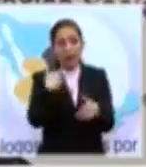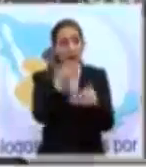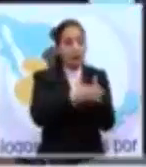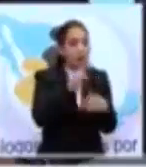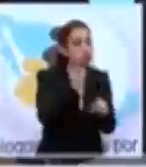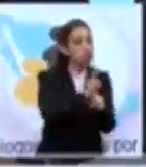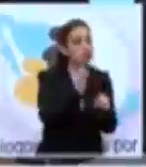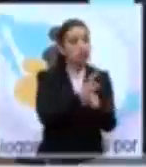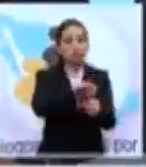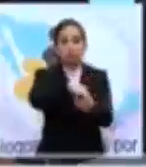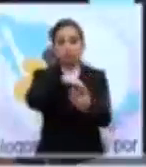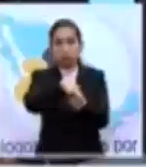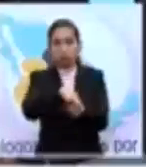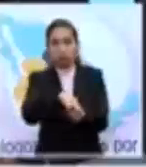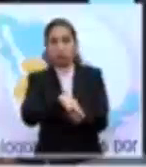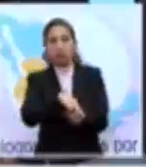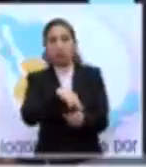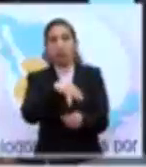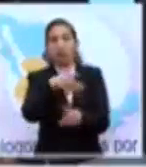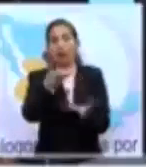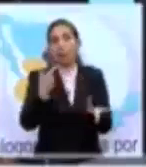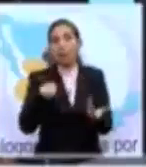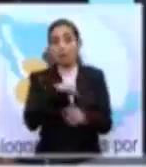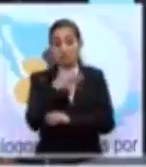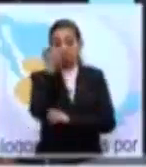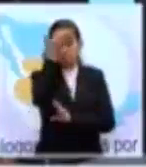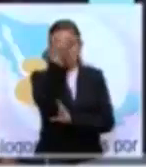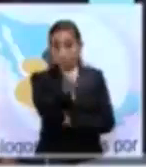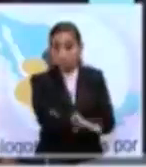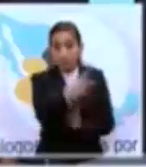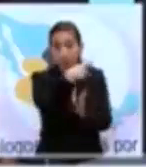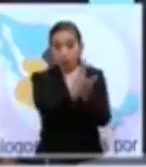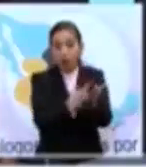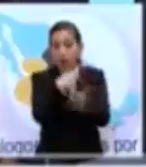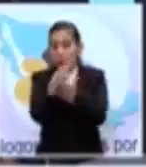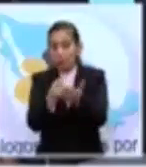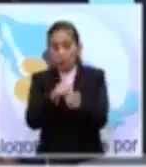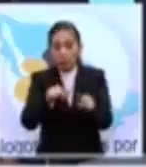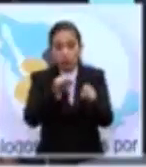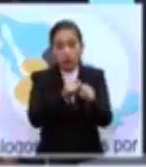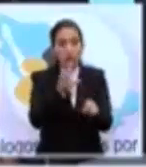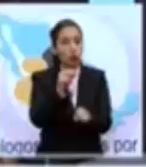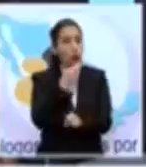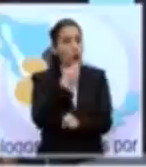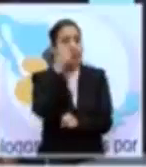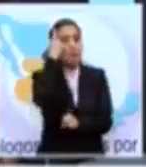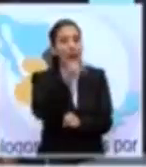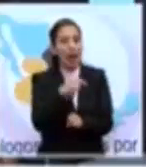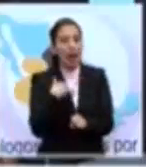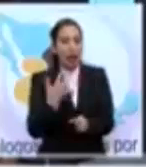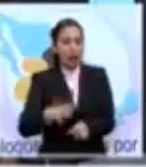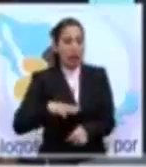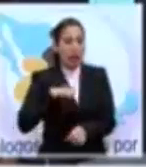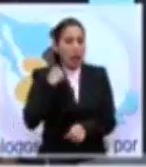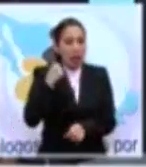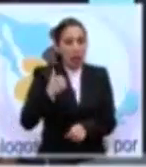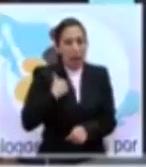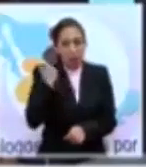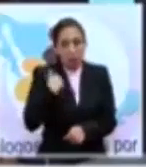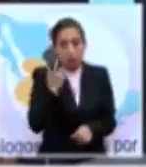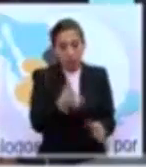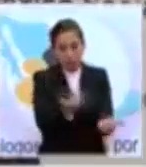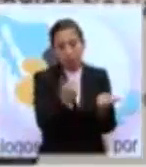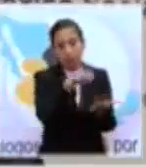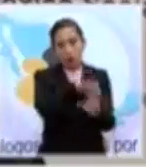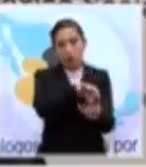ver y vamos a pedir que los programas sociales no sean utilizados con fines electorales, debe de pasar este